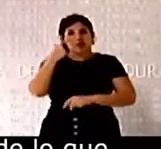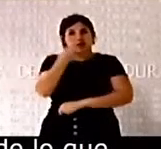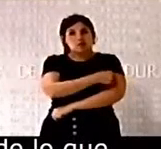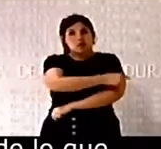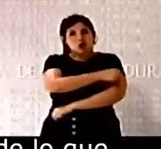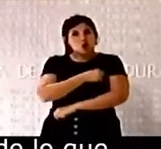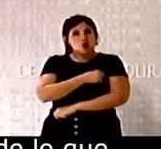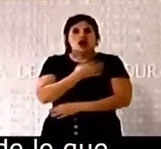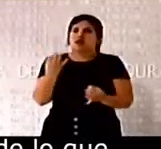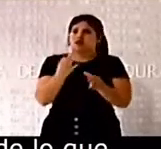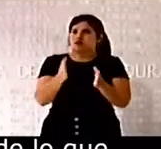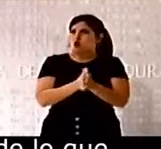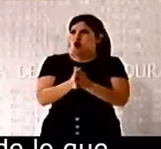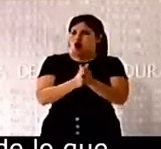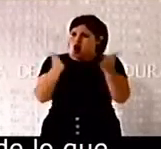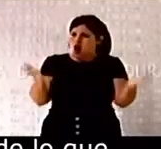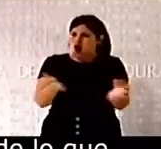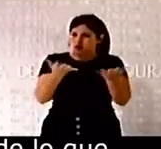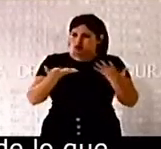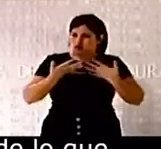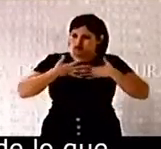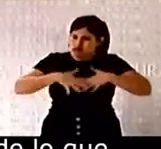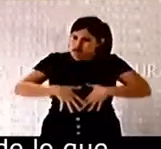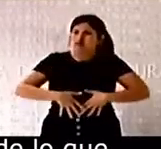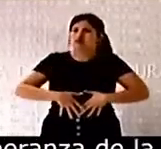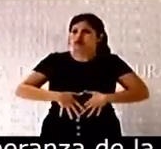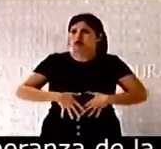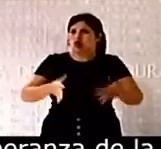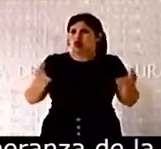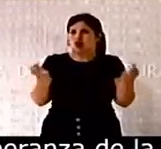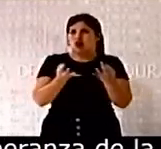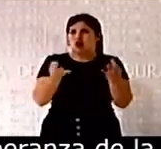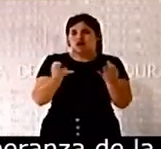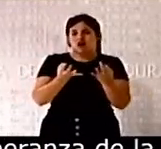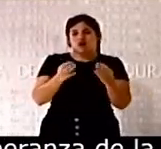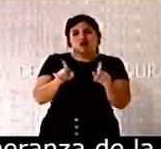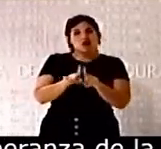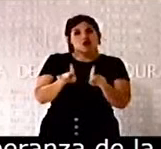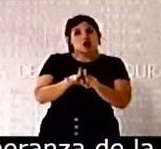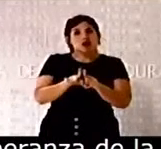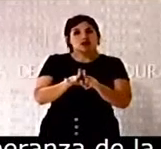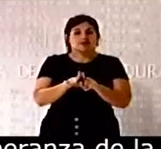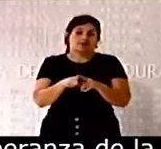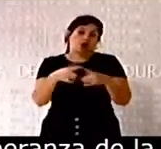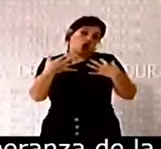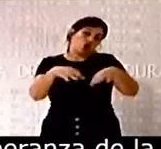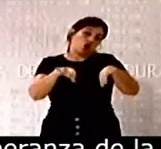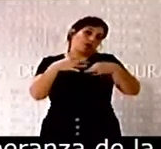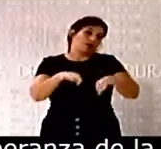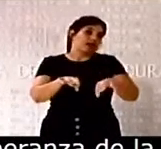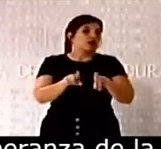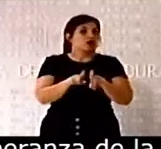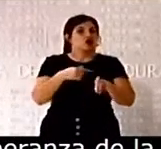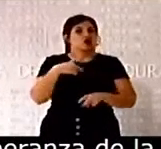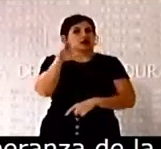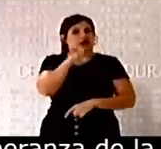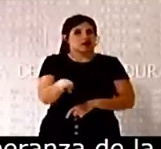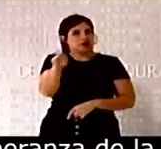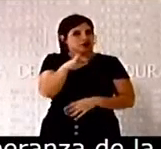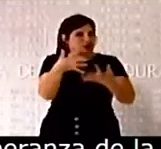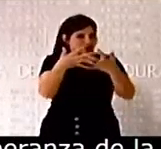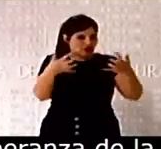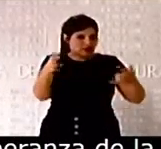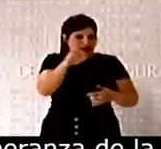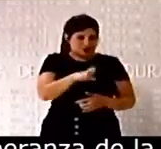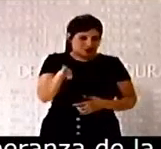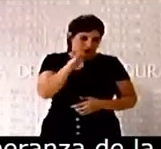son muchos ánimos porque, en fin, es una frase que suelo repetir, pero que